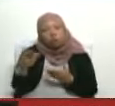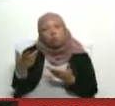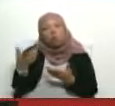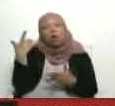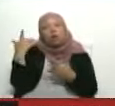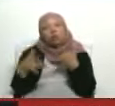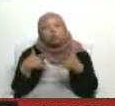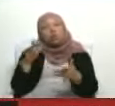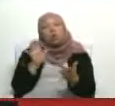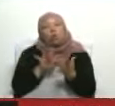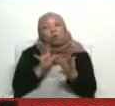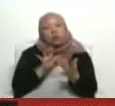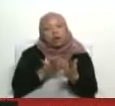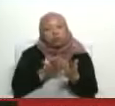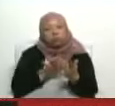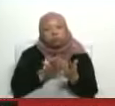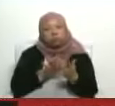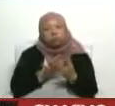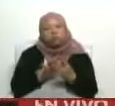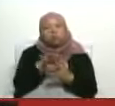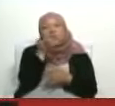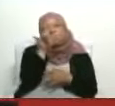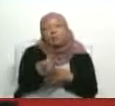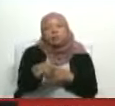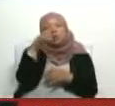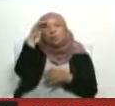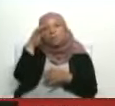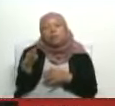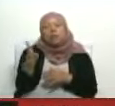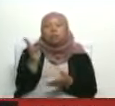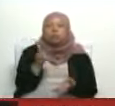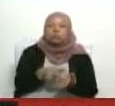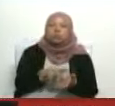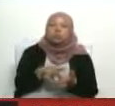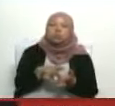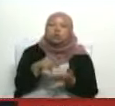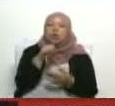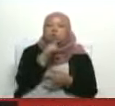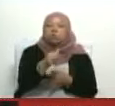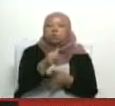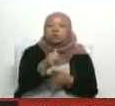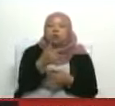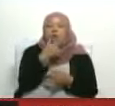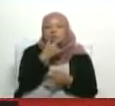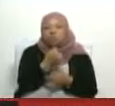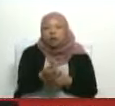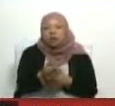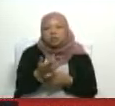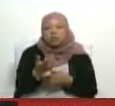realizaron contactos con personal militar para extraer información sensible